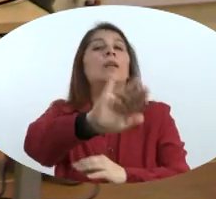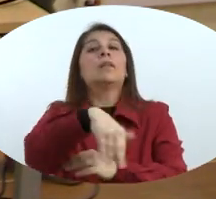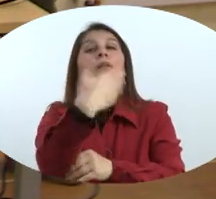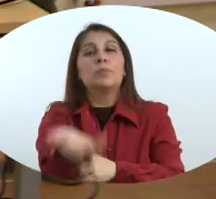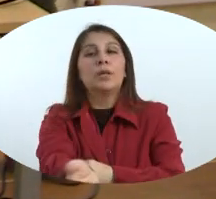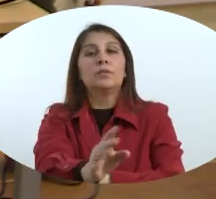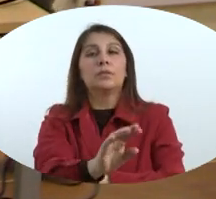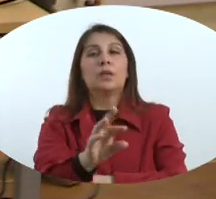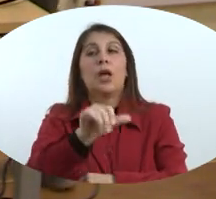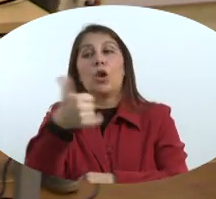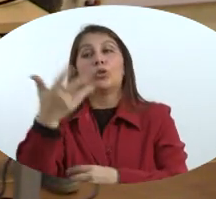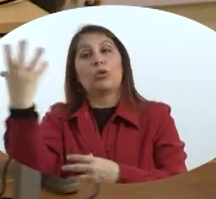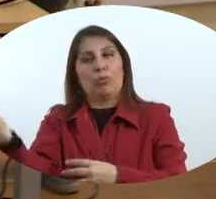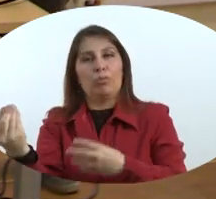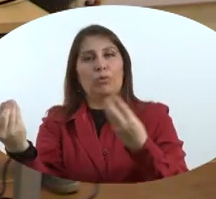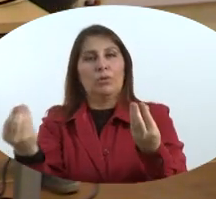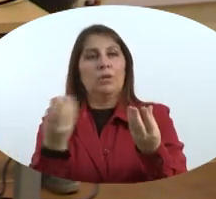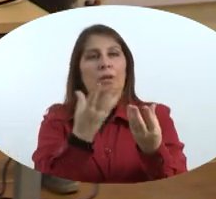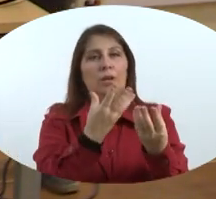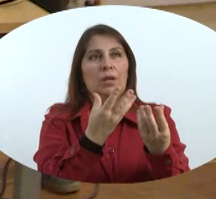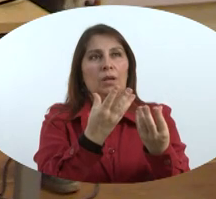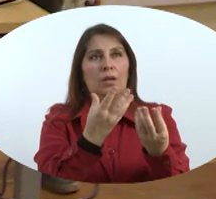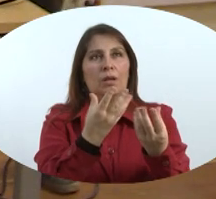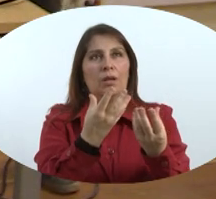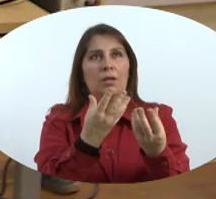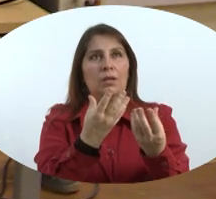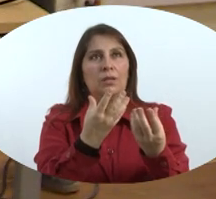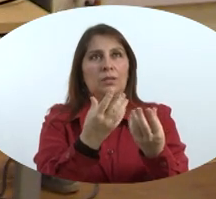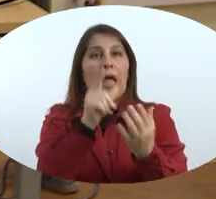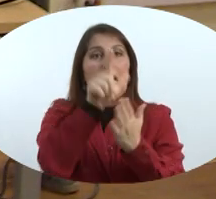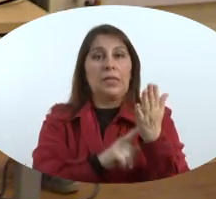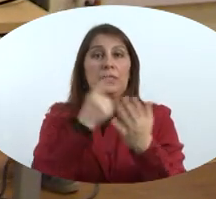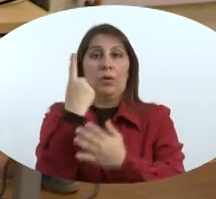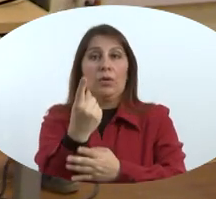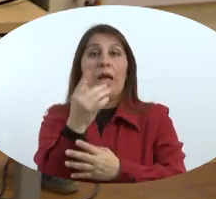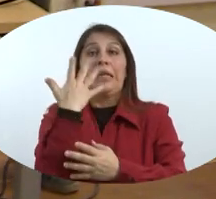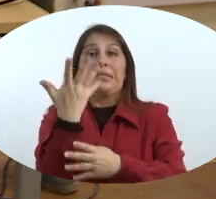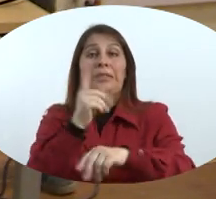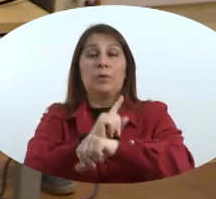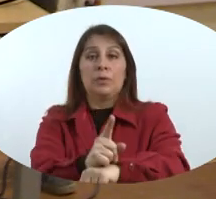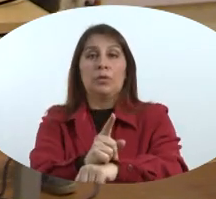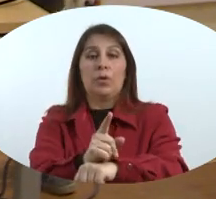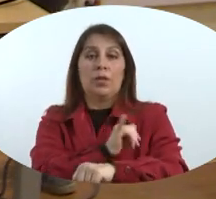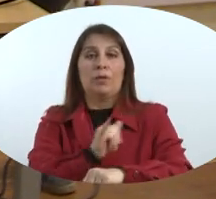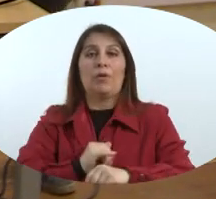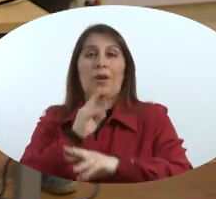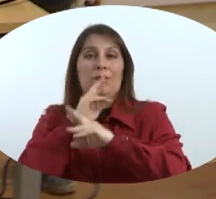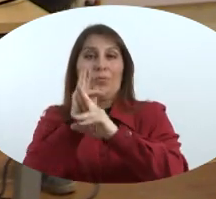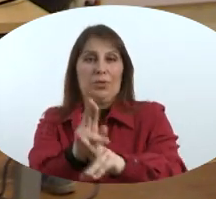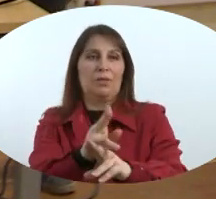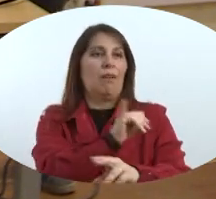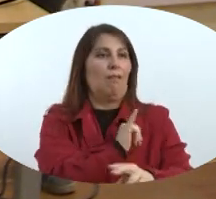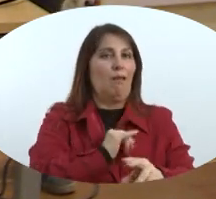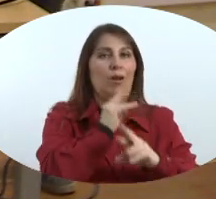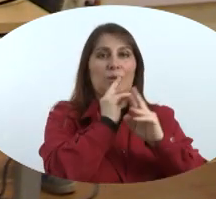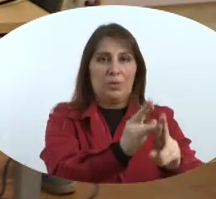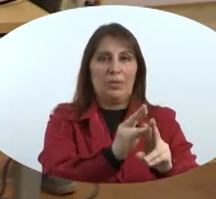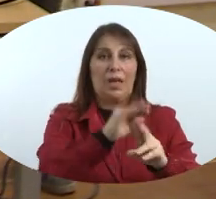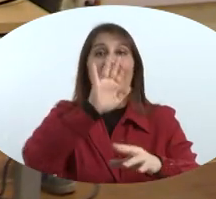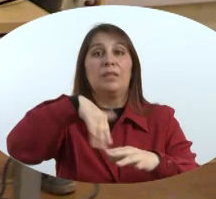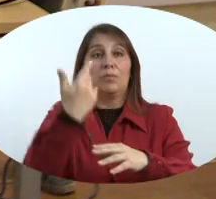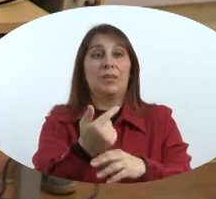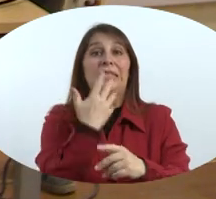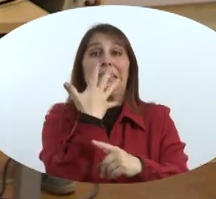cinco minutos para responder el grueso de las otras preguntas vale cinco para las que son individuales y luego cinco para las que están en en